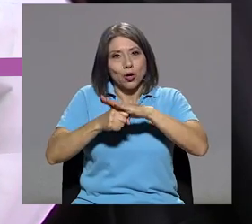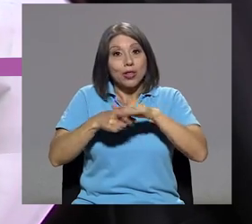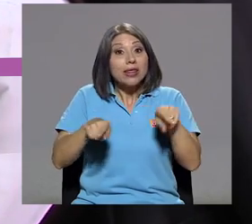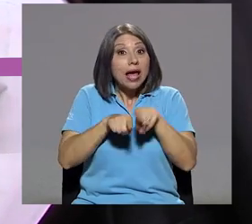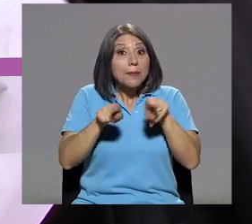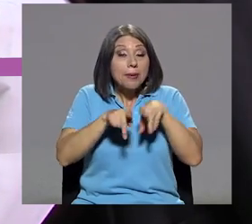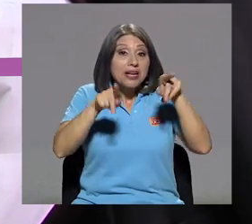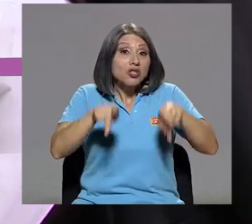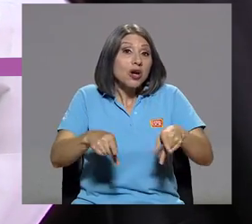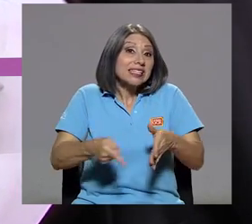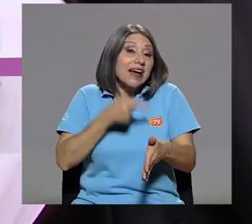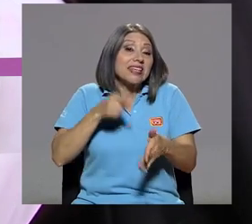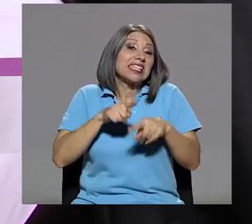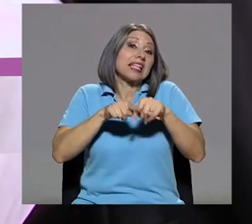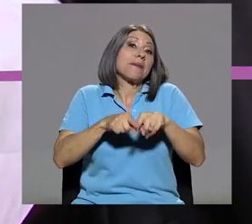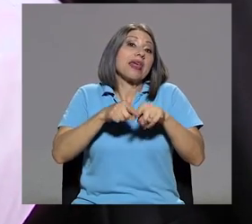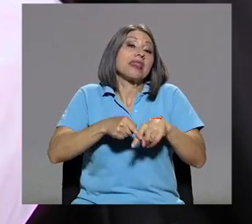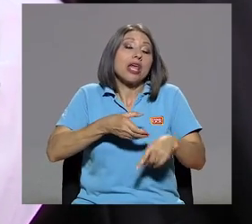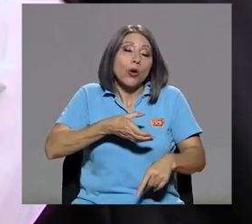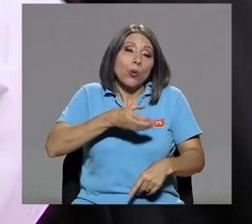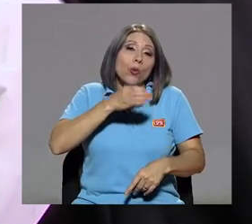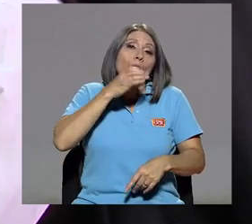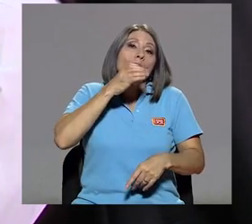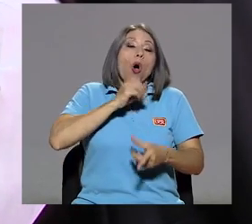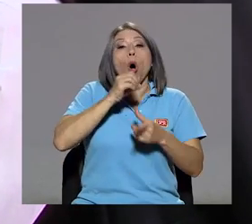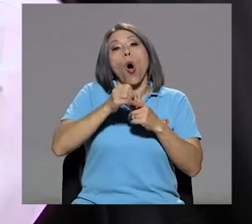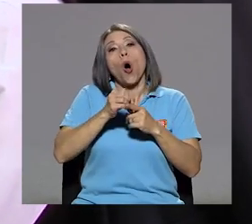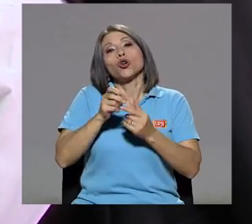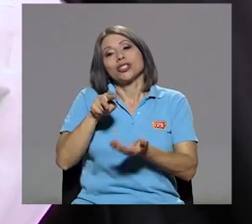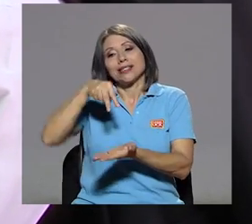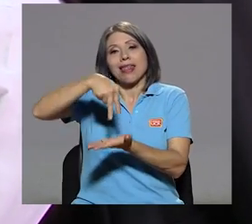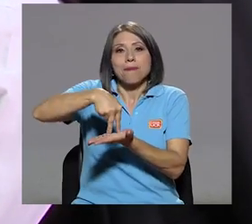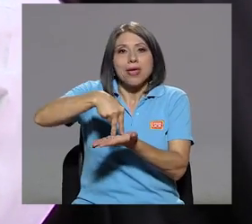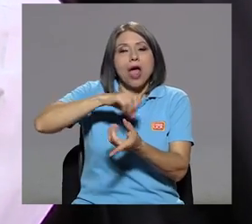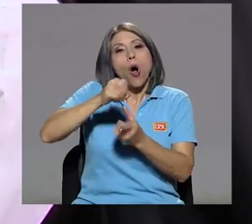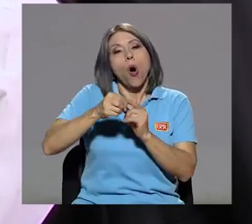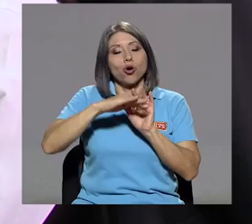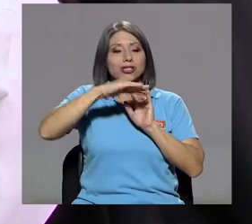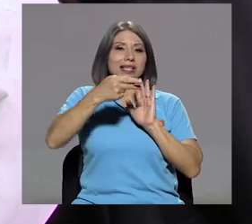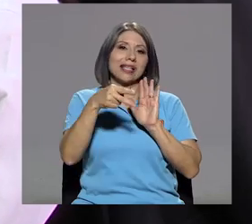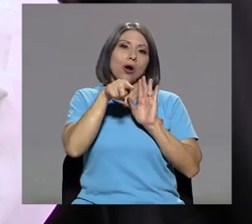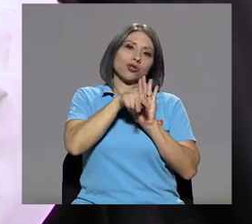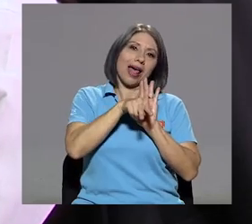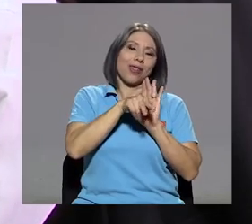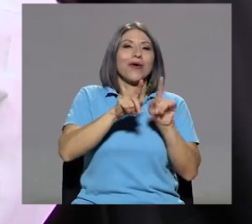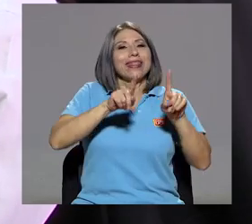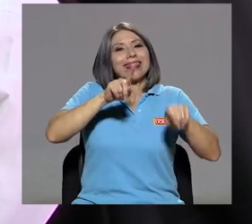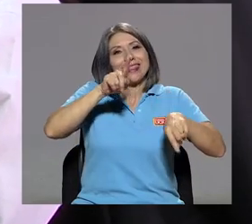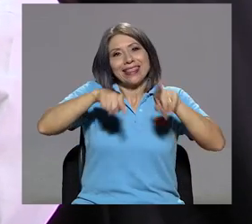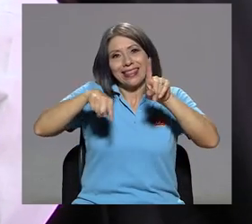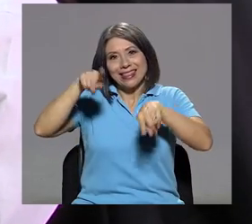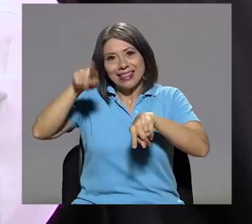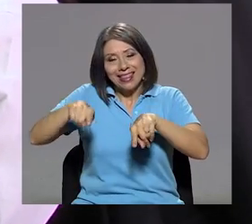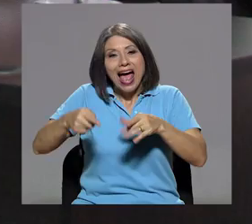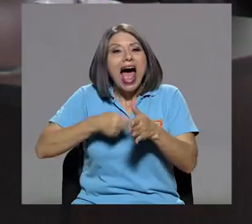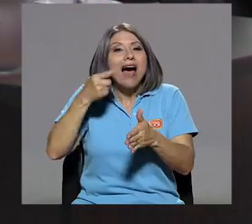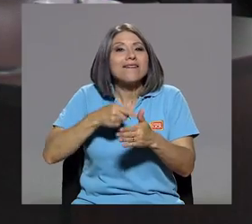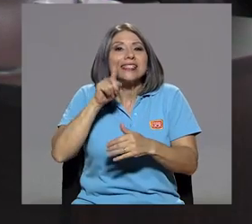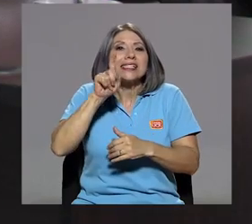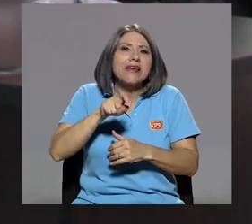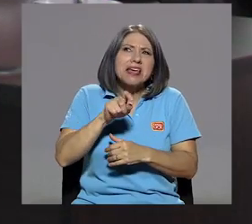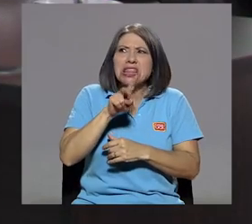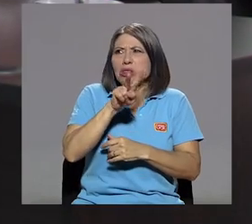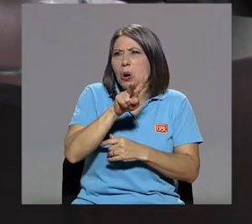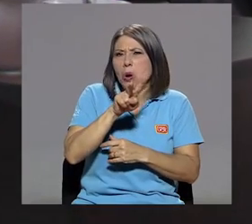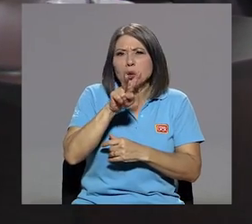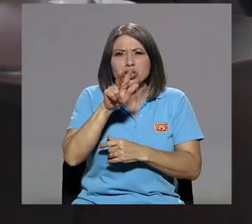la ingesta de líquido, si están acostados o están de pie, todos esos factores, entonces a veces hay que hacer 2, 3, 4 tomas, más